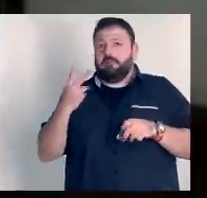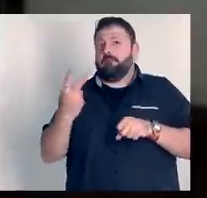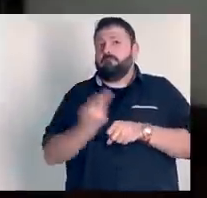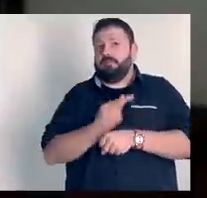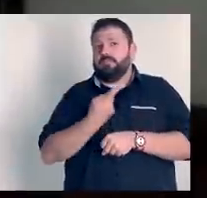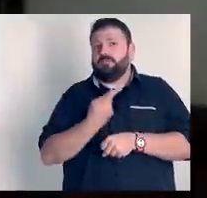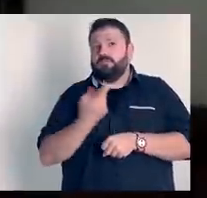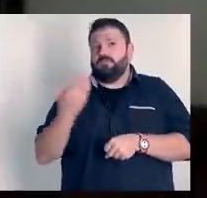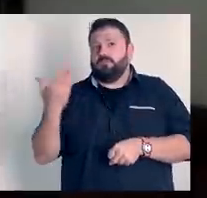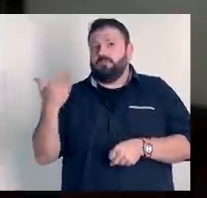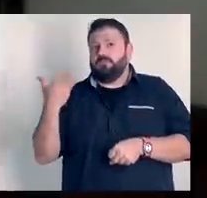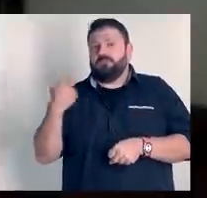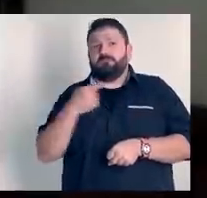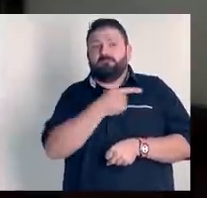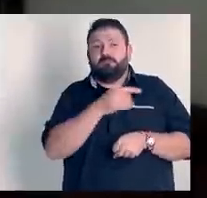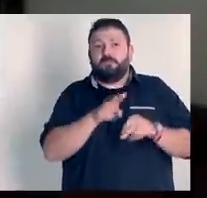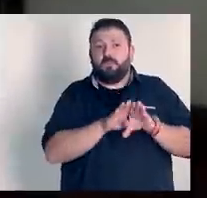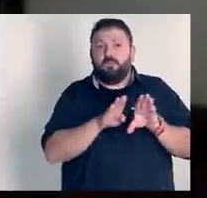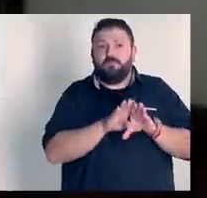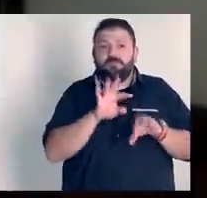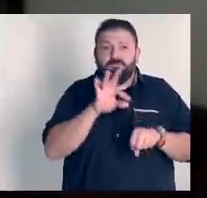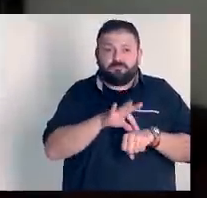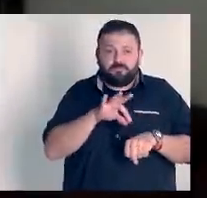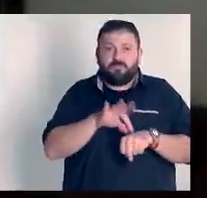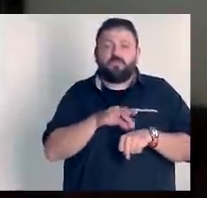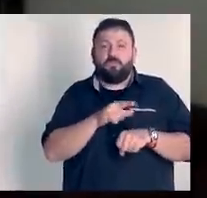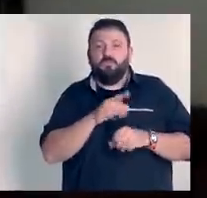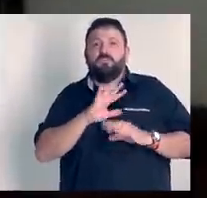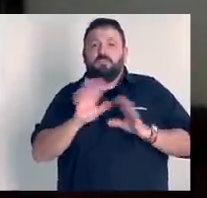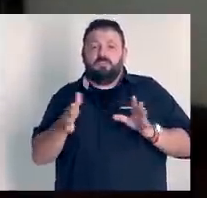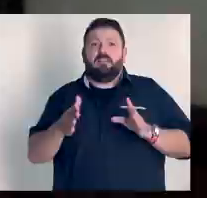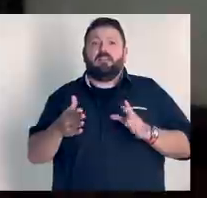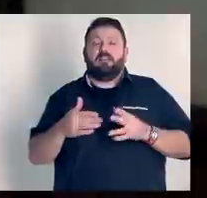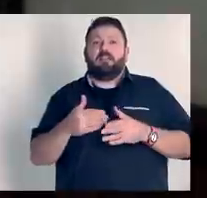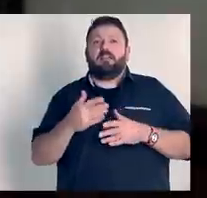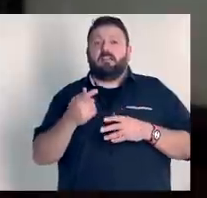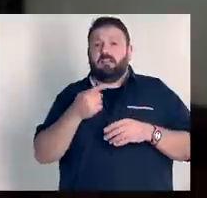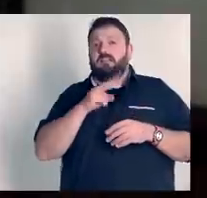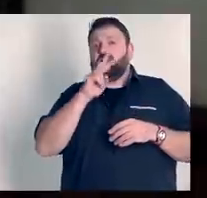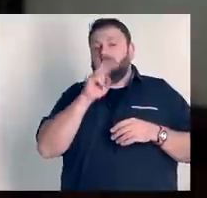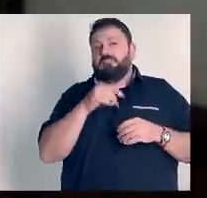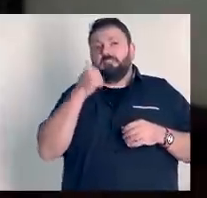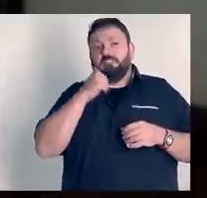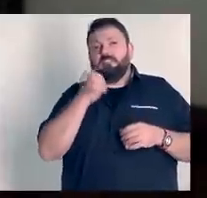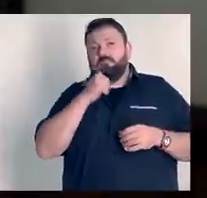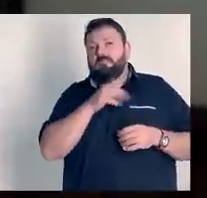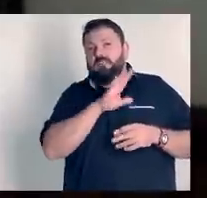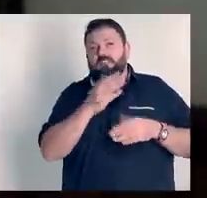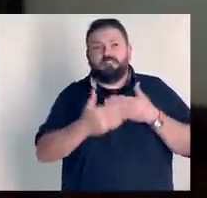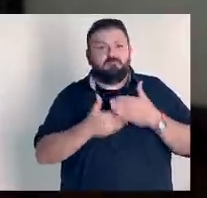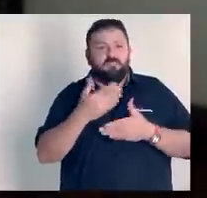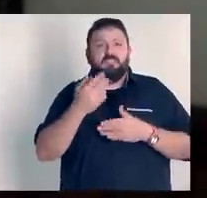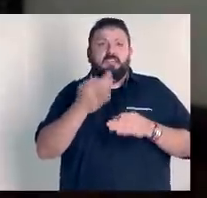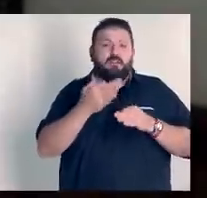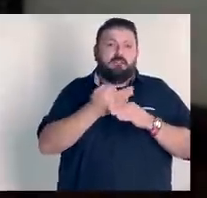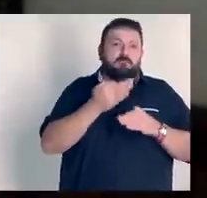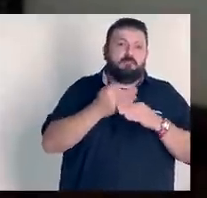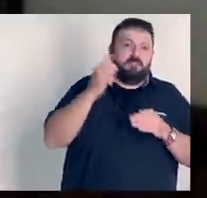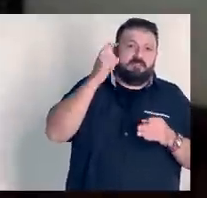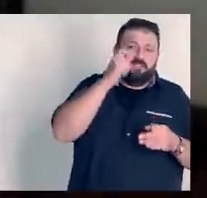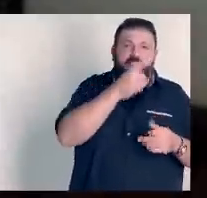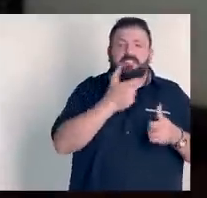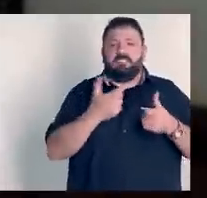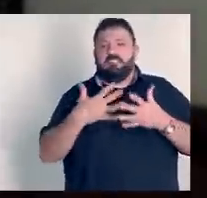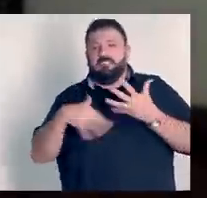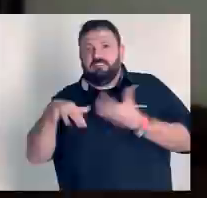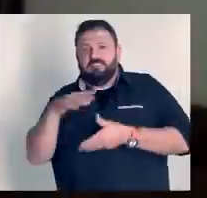ahora. Él como médico endodoncista, pues es un sector vulnerable y no están pudiendo trabajar, y en Mérida, que toda la